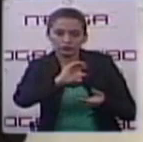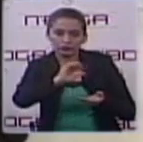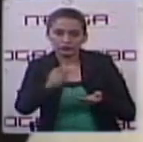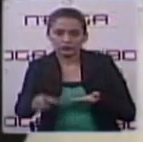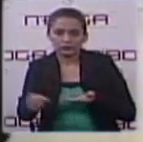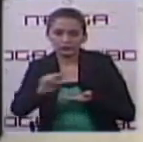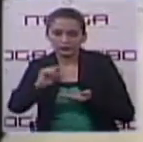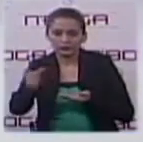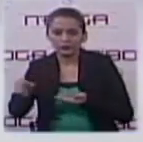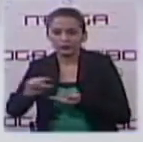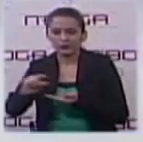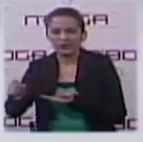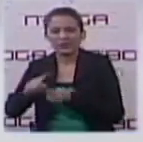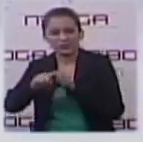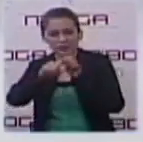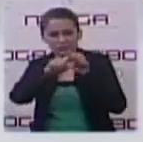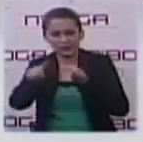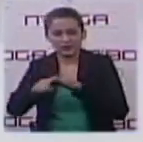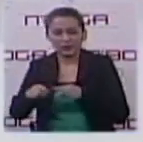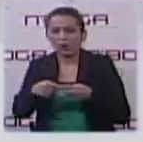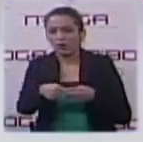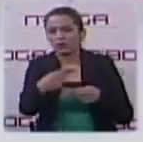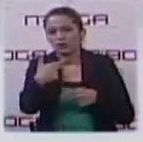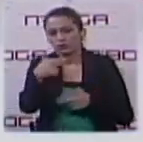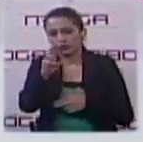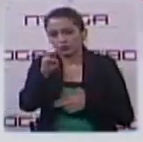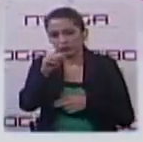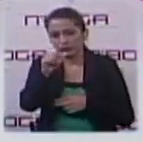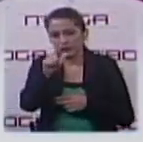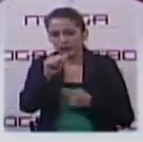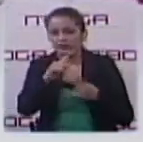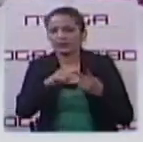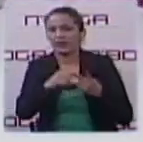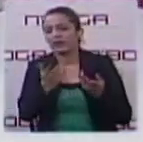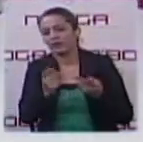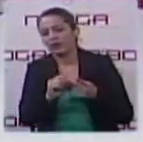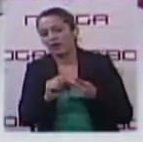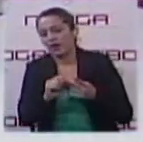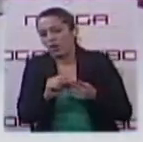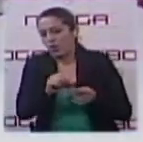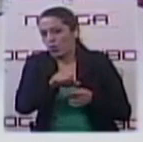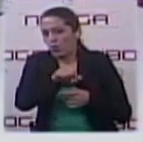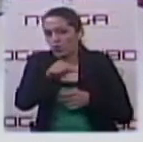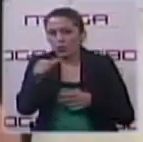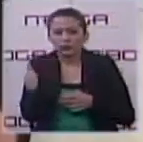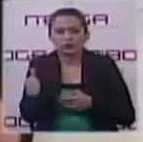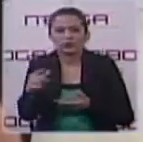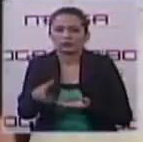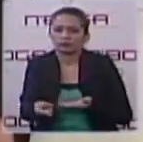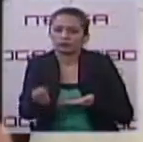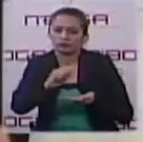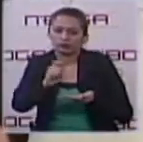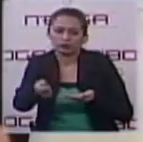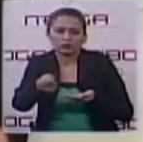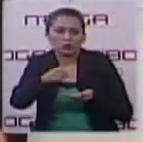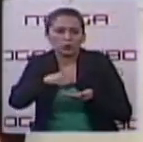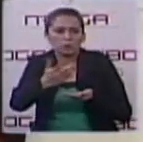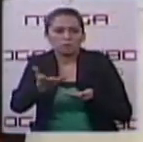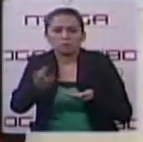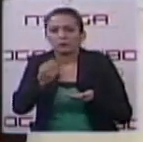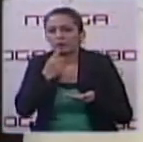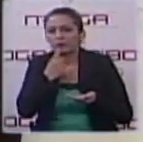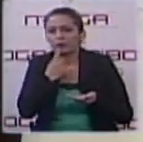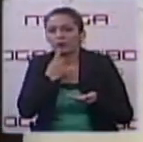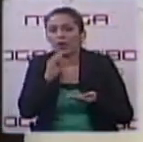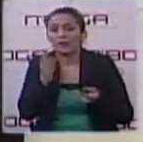que las llamamos chumadito de tequila vodka o Jack Daniels eh aparte de eso también puedes escoger el sabor de la